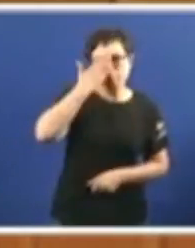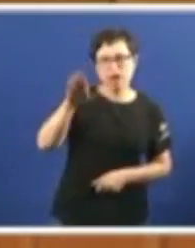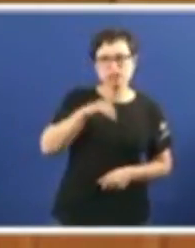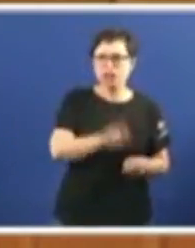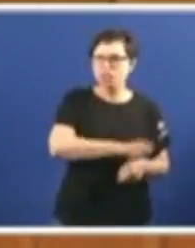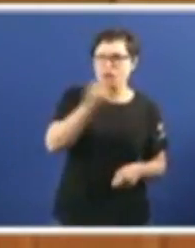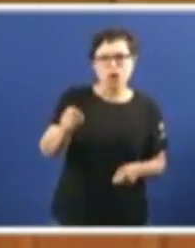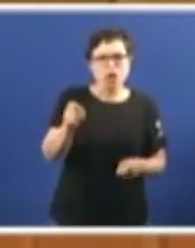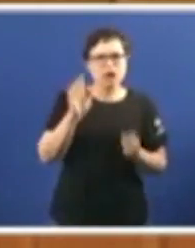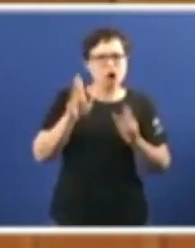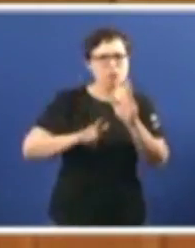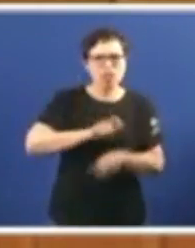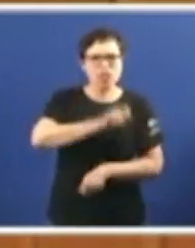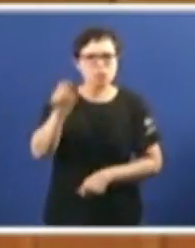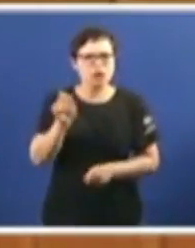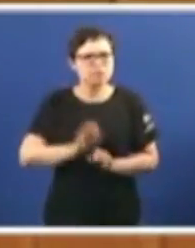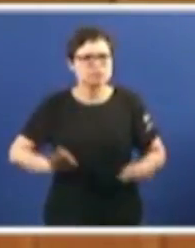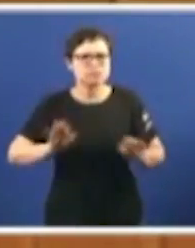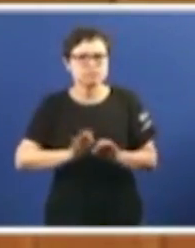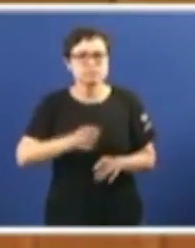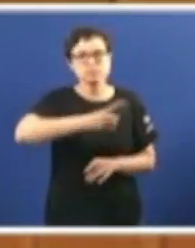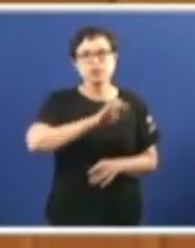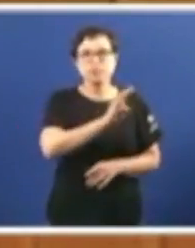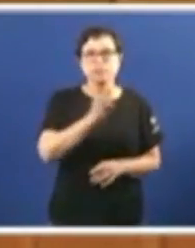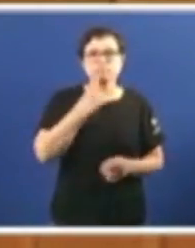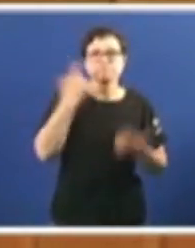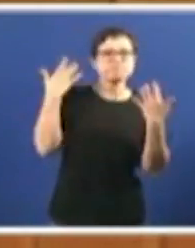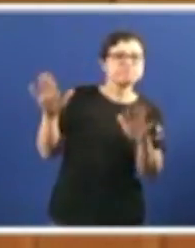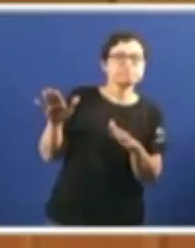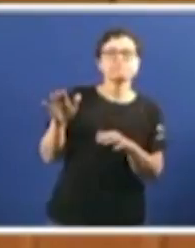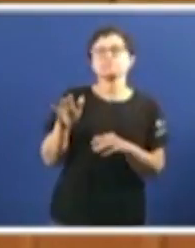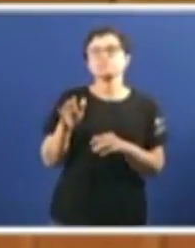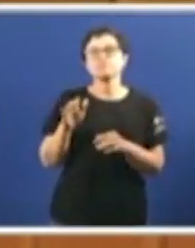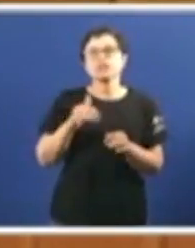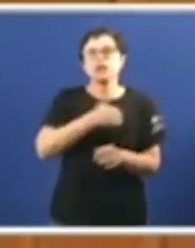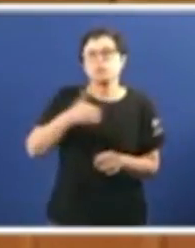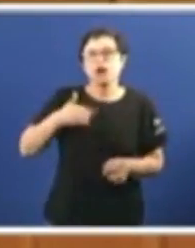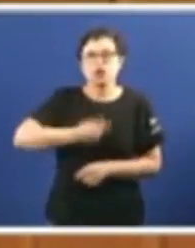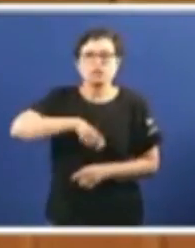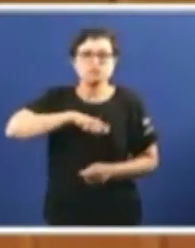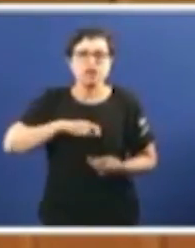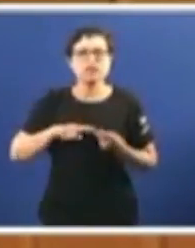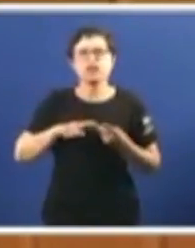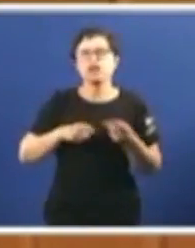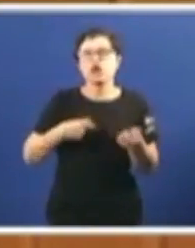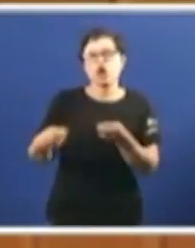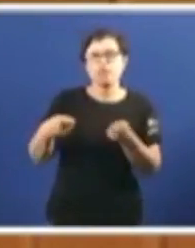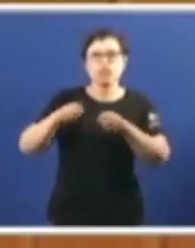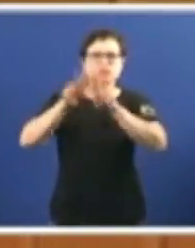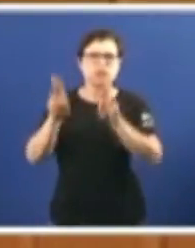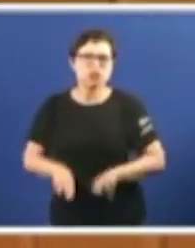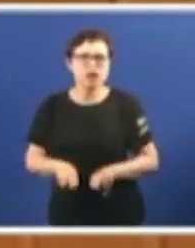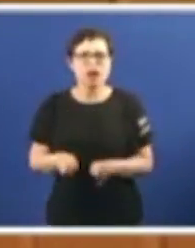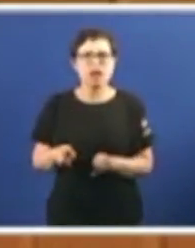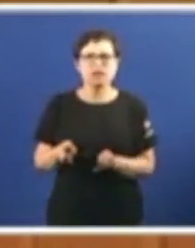do roubado. Vostedes escúdanse nos organismos internacionais, no gobernador do Banco de España, ao calor dos mercados, que defenderon